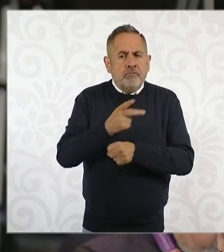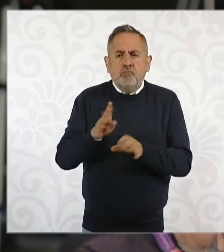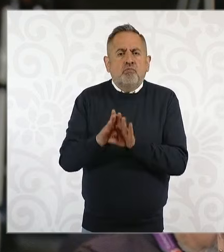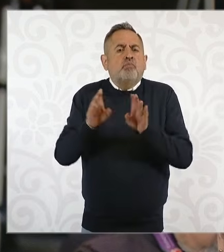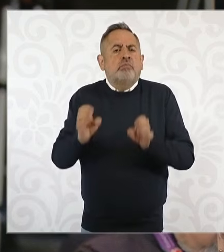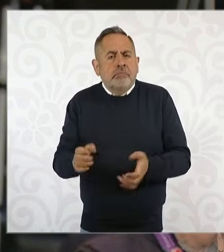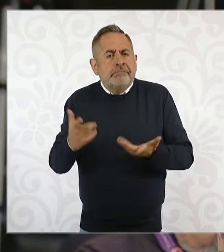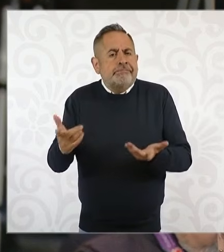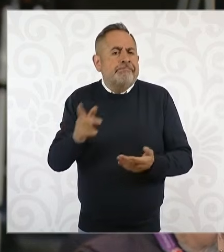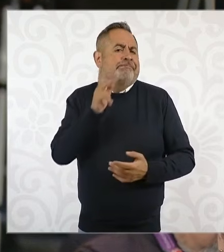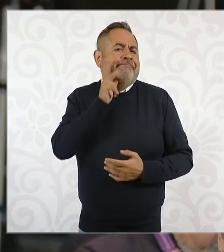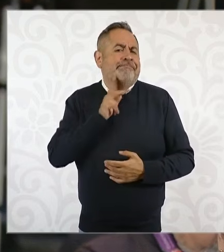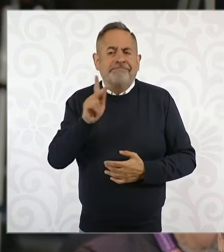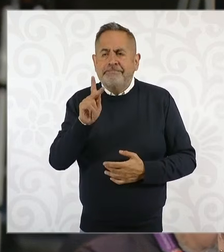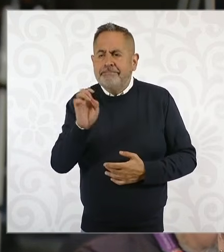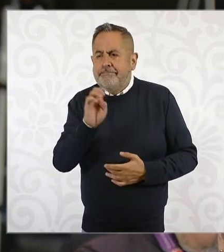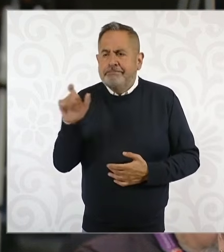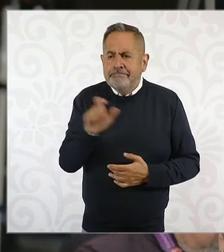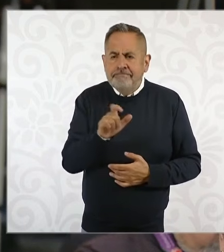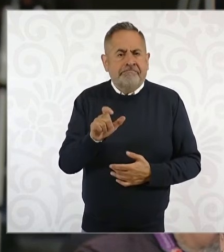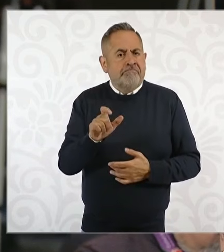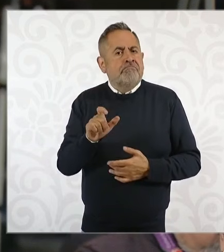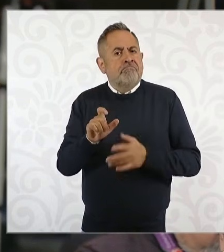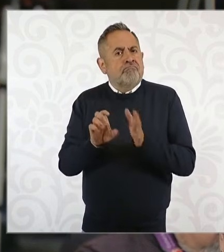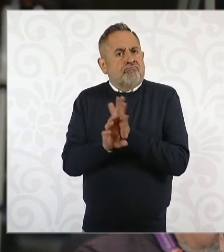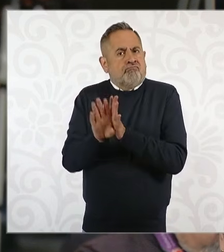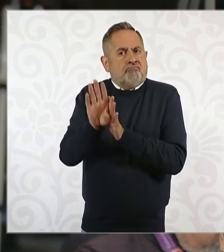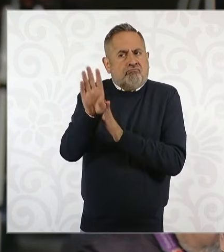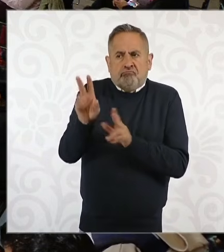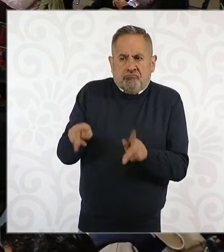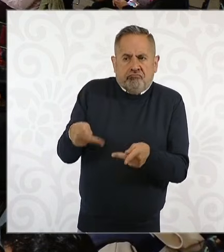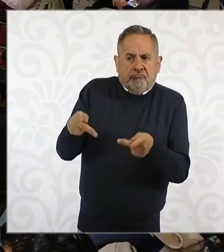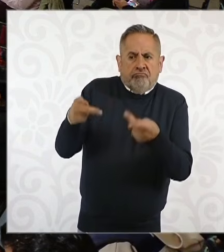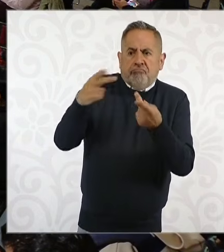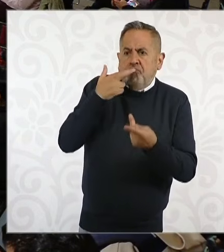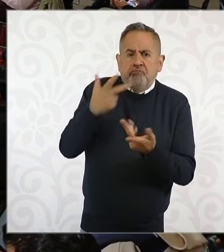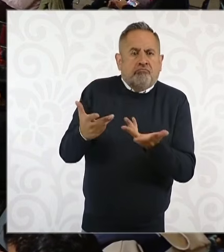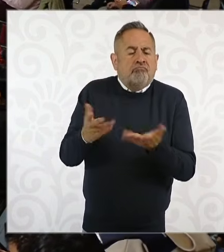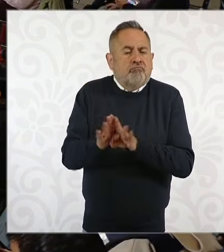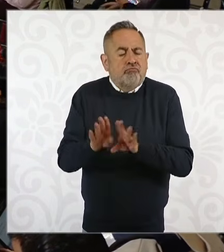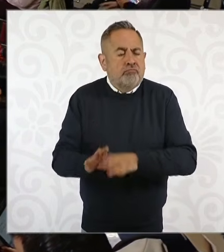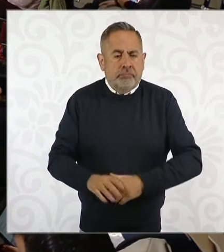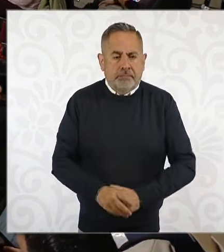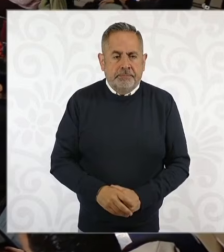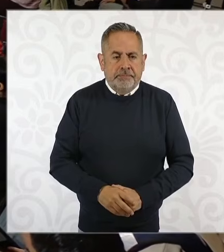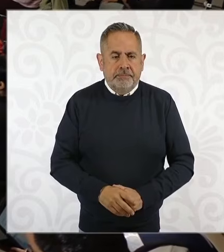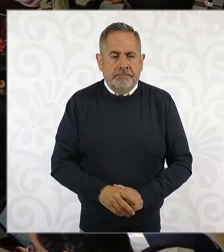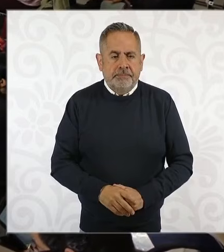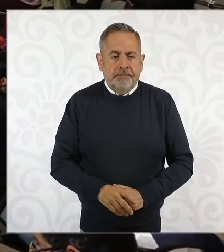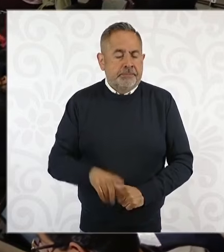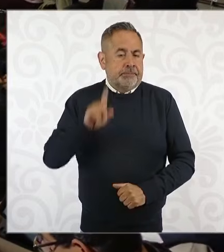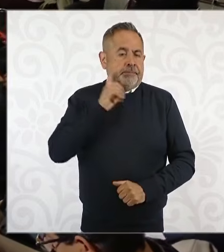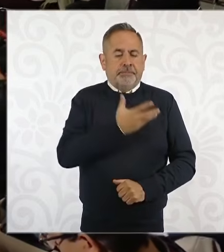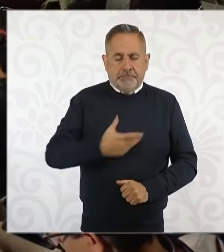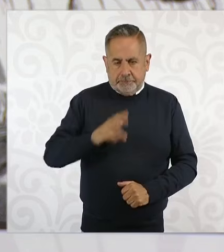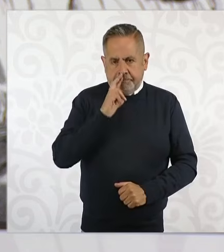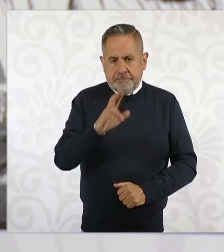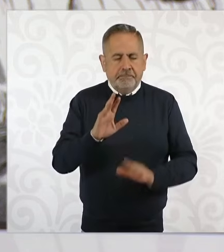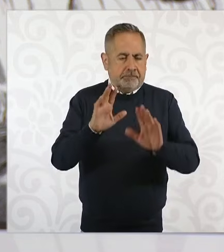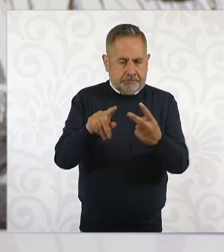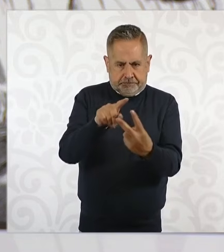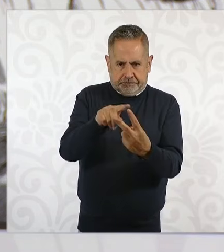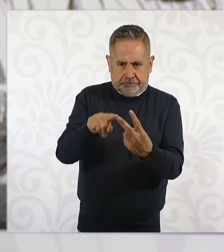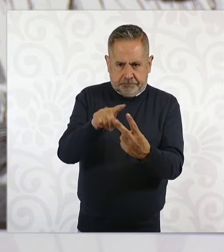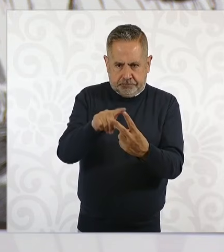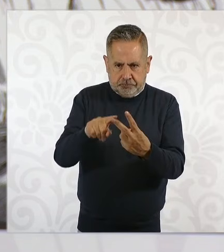que tiene Pemex y el repunte en su venta. Bueno, vamos a plantearlo en dos